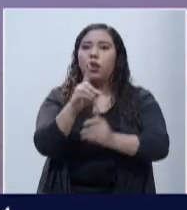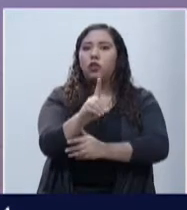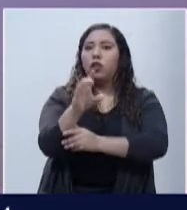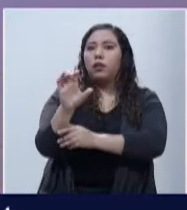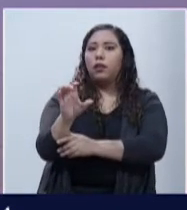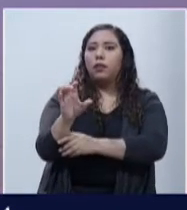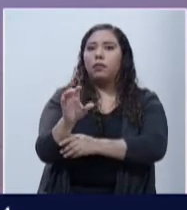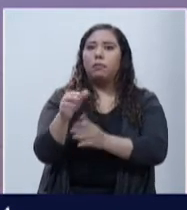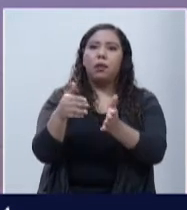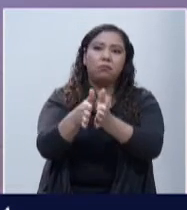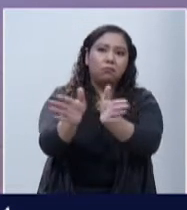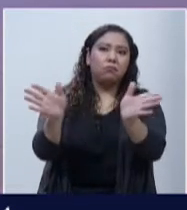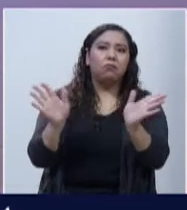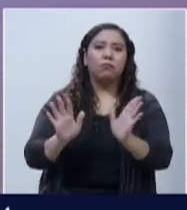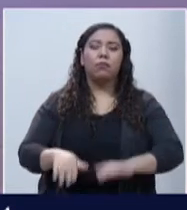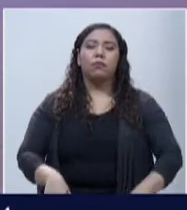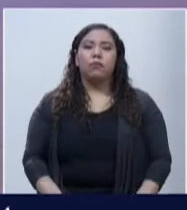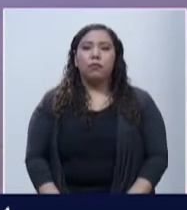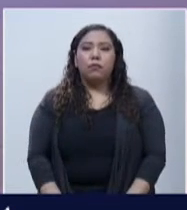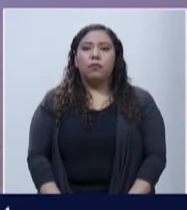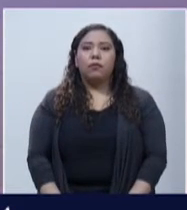entre otros sectores